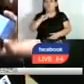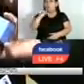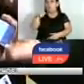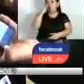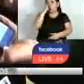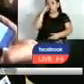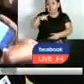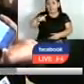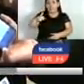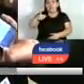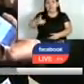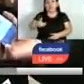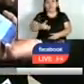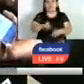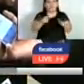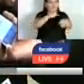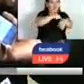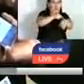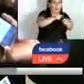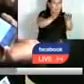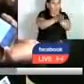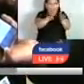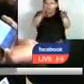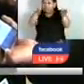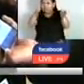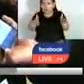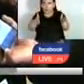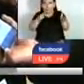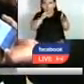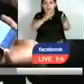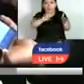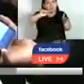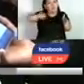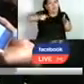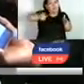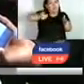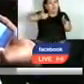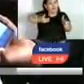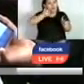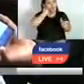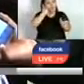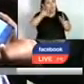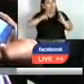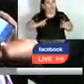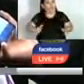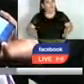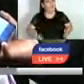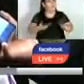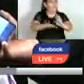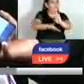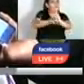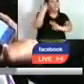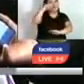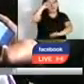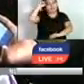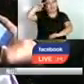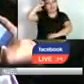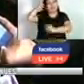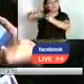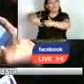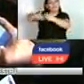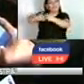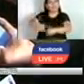en junio, en el año fiscal, pero en el primer año de gobierno nosotros duplicamos las inversiones que habían sido